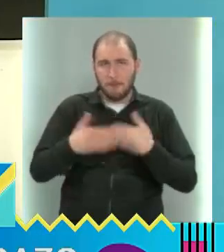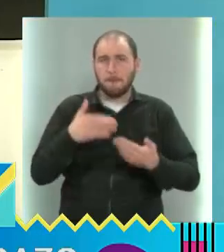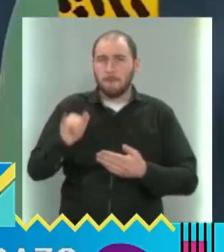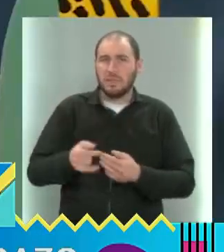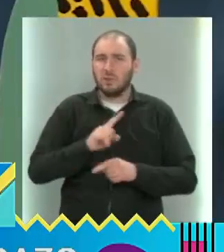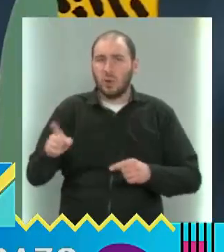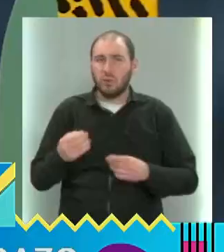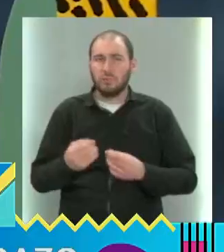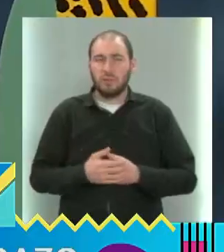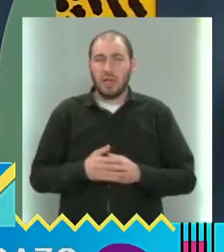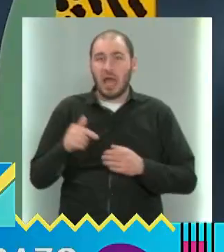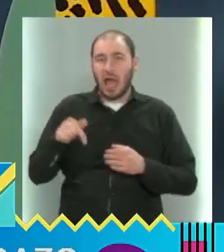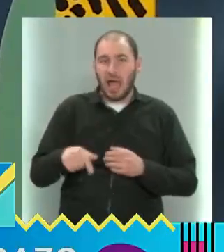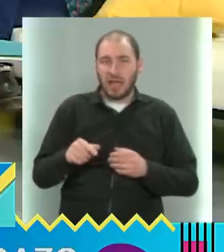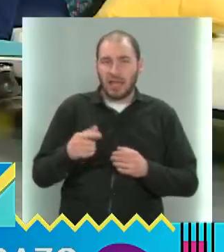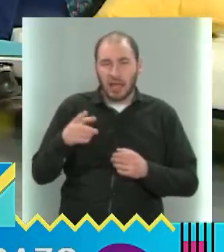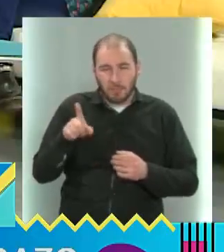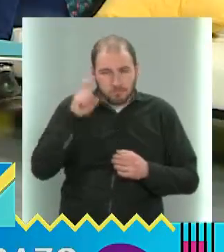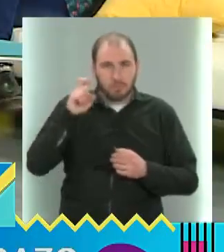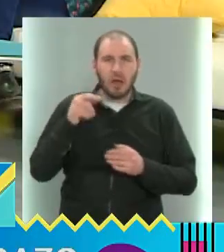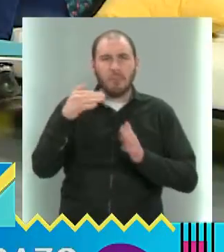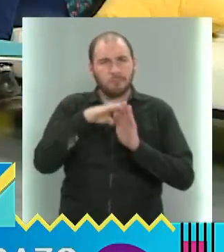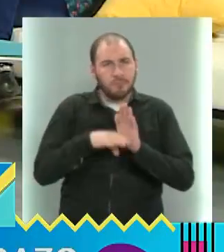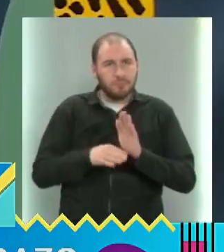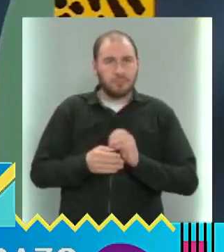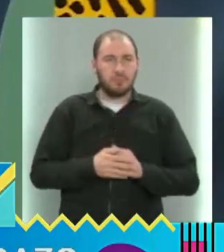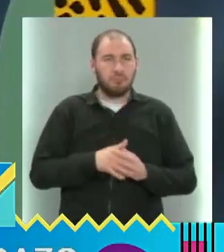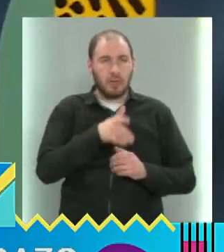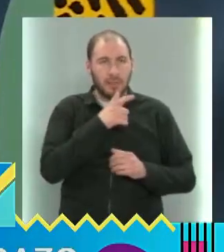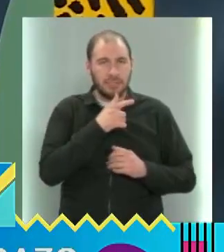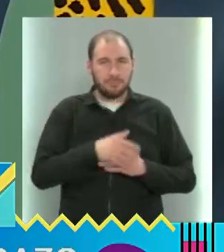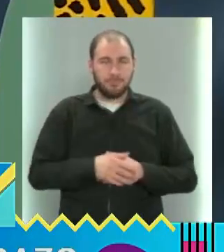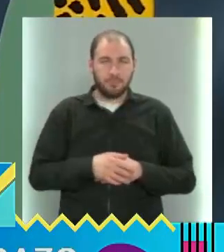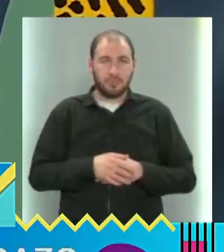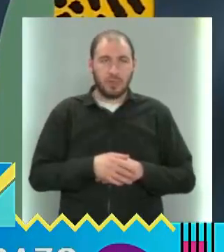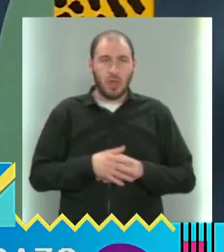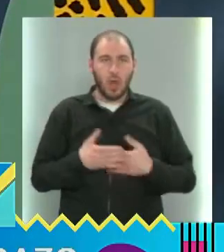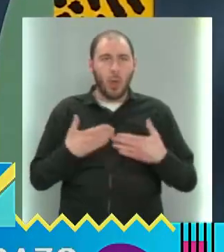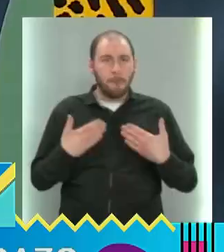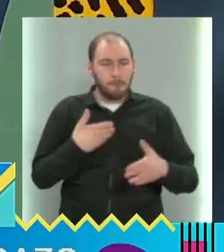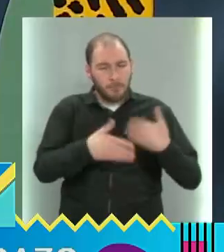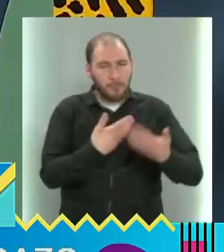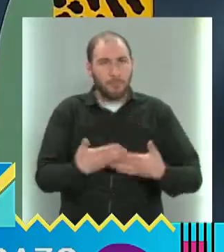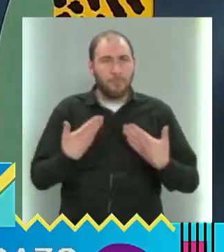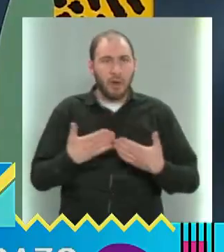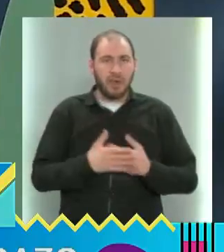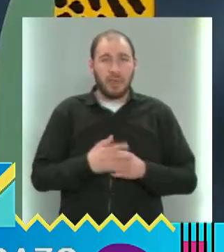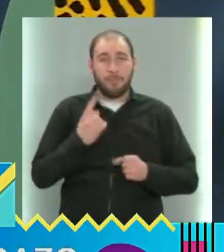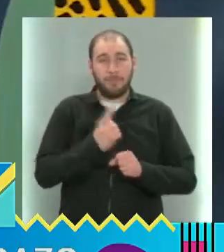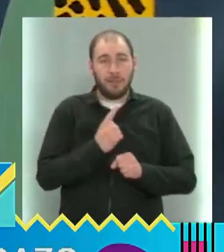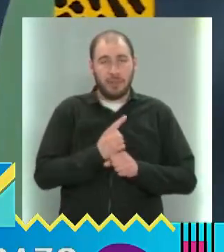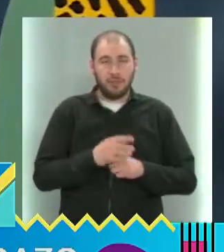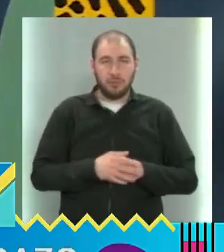o no? En esto de detectar ese tipo de factores. Yo creo que para que pueda funcionar tiene que